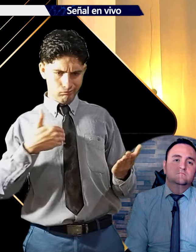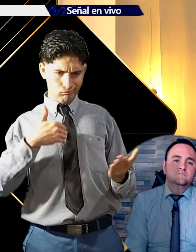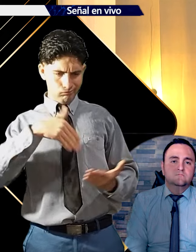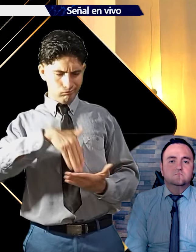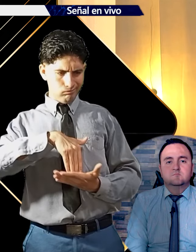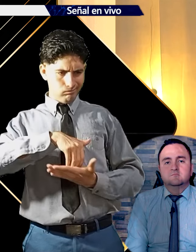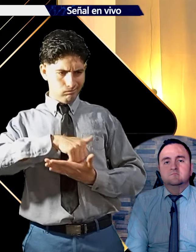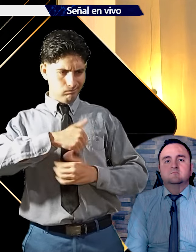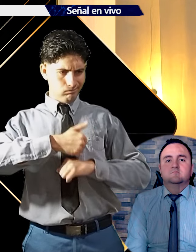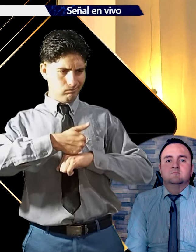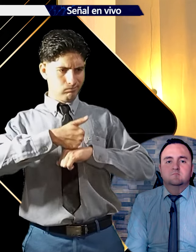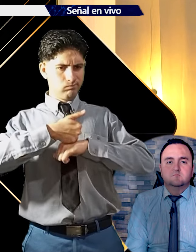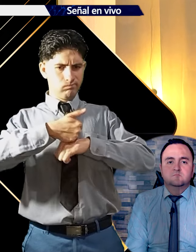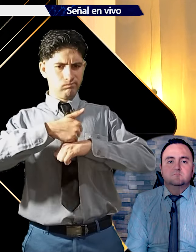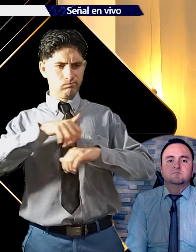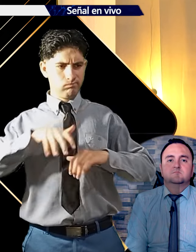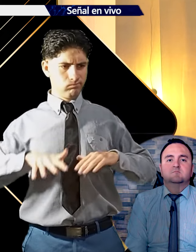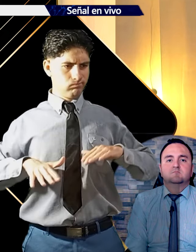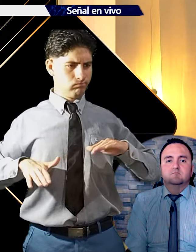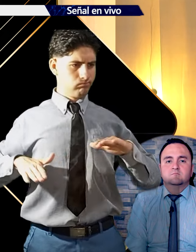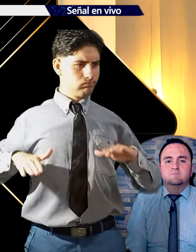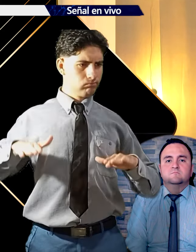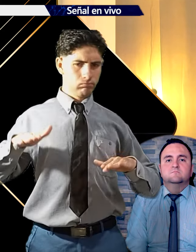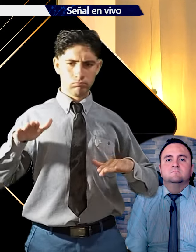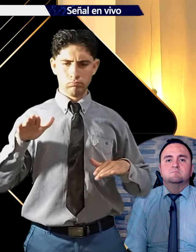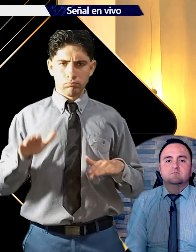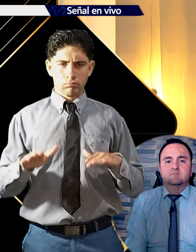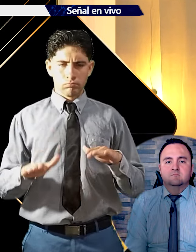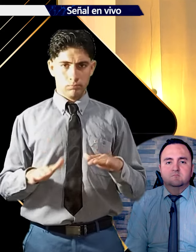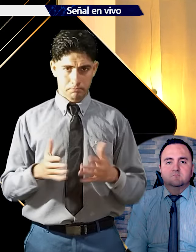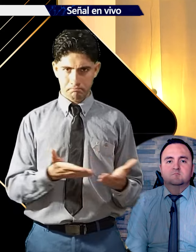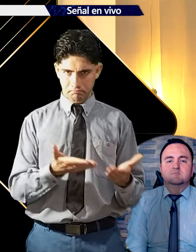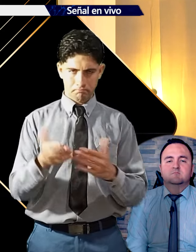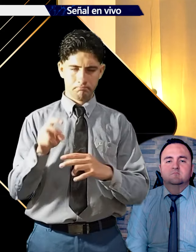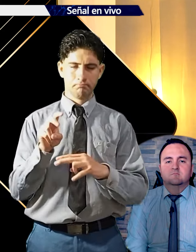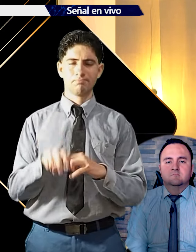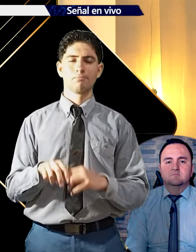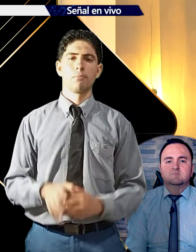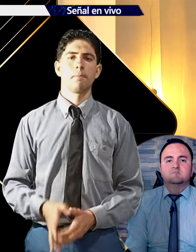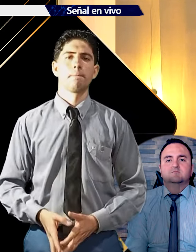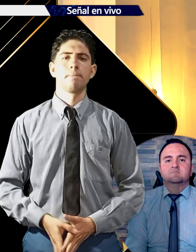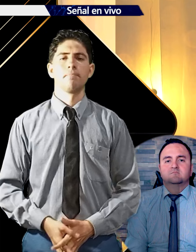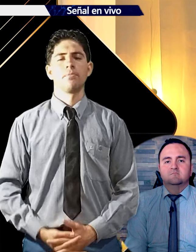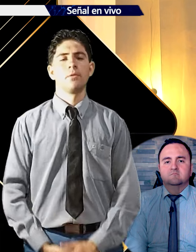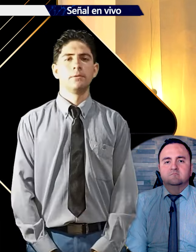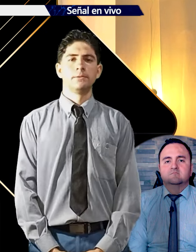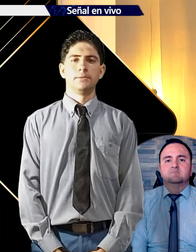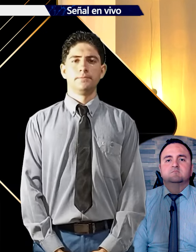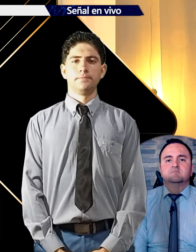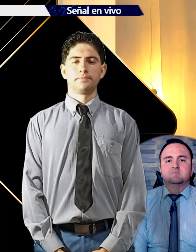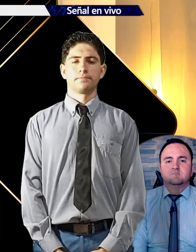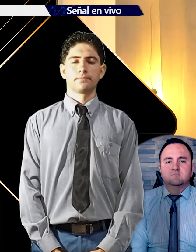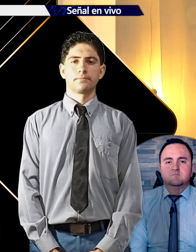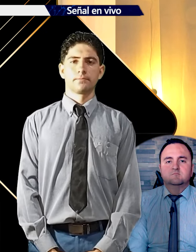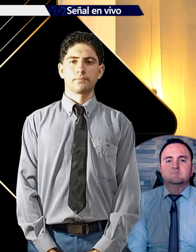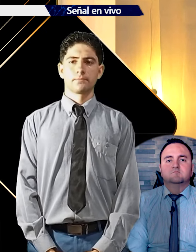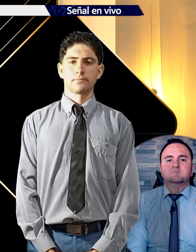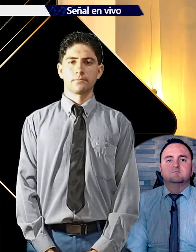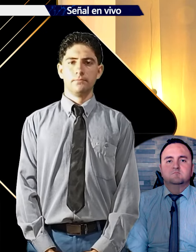no vuelve atrás por nada. Tenga la onda de sentarse.